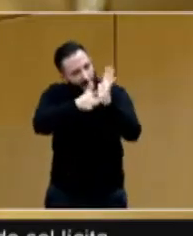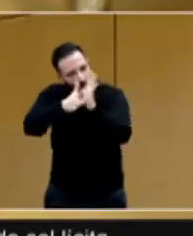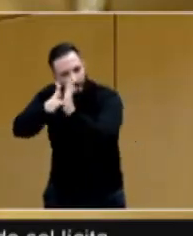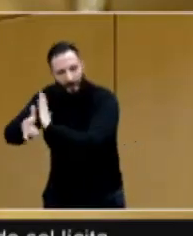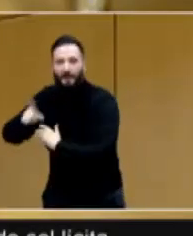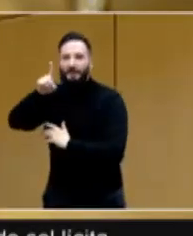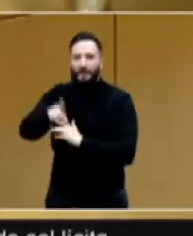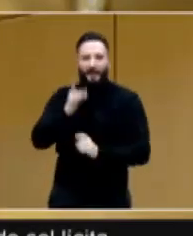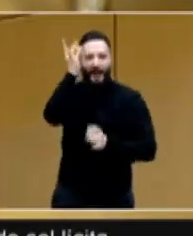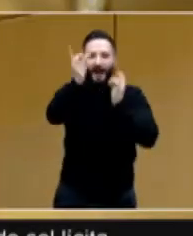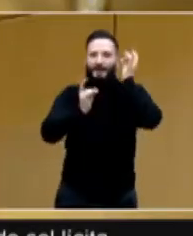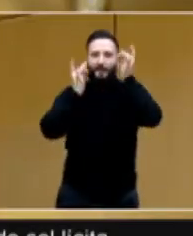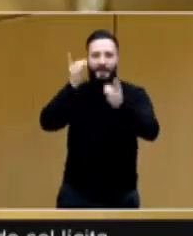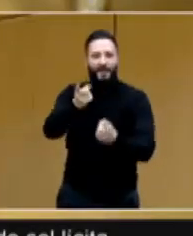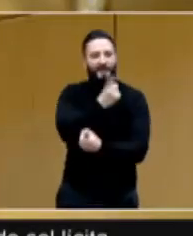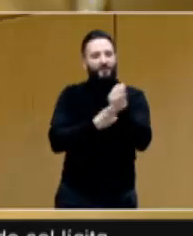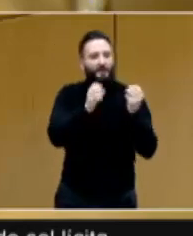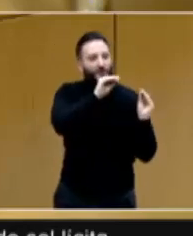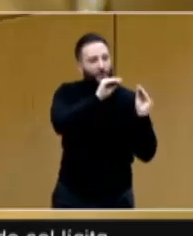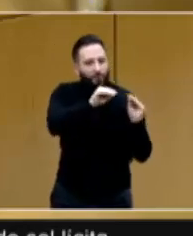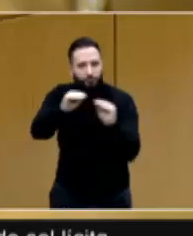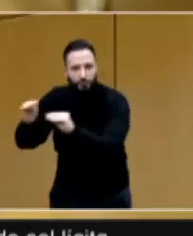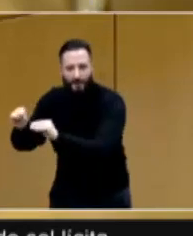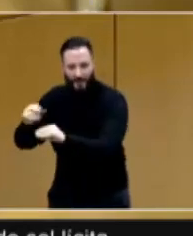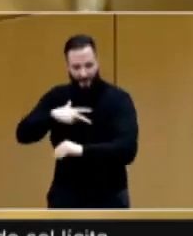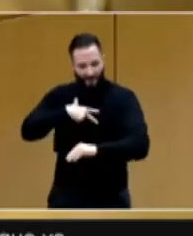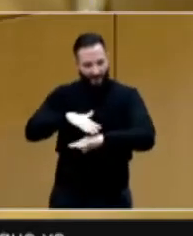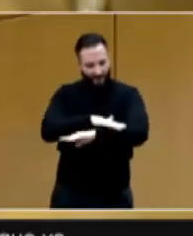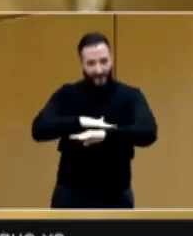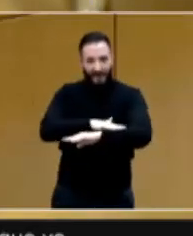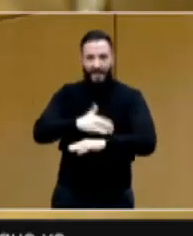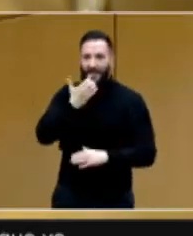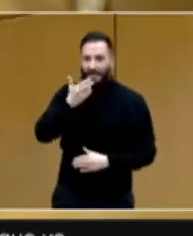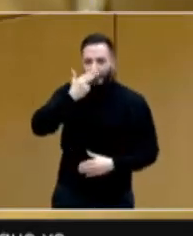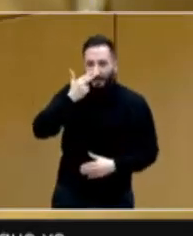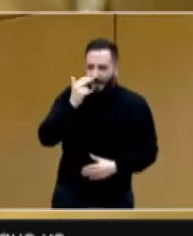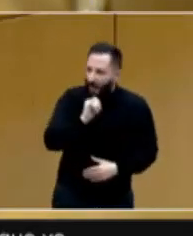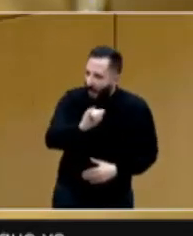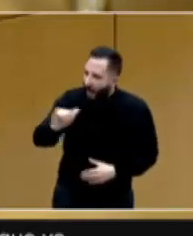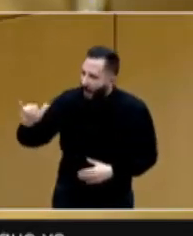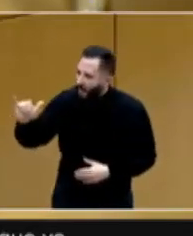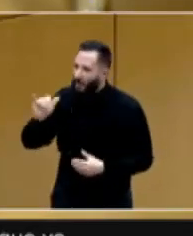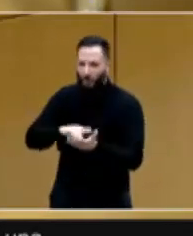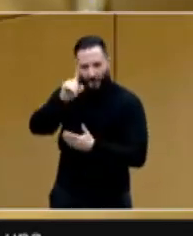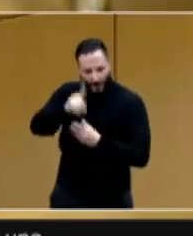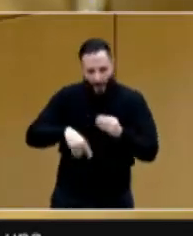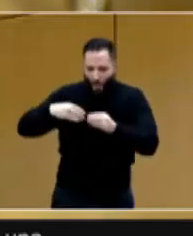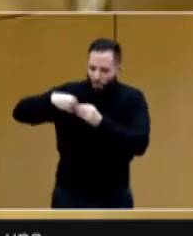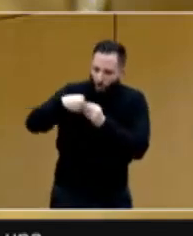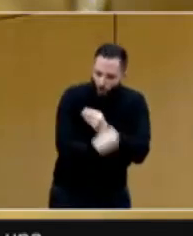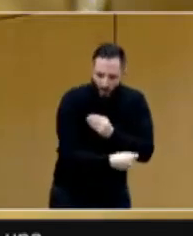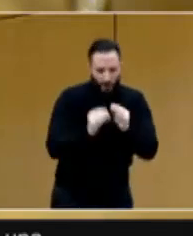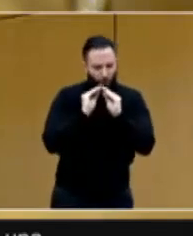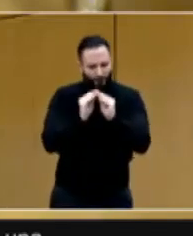actividad de información a las fiscalías Y si tienen algún interés en nuestra página web de fiscal.es hemos hecho documentos tanto